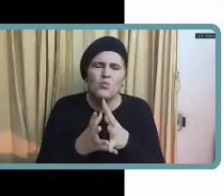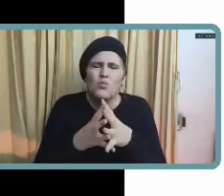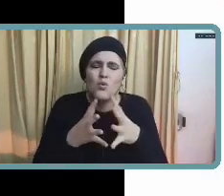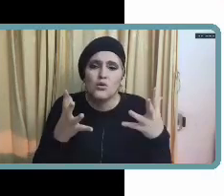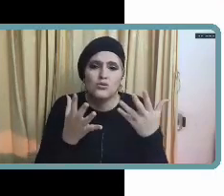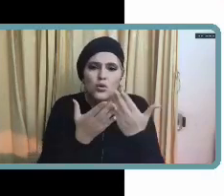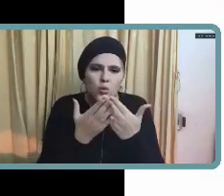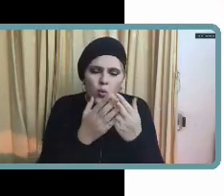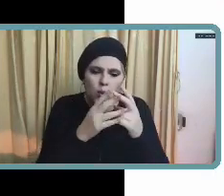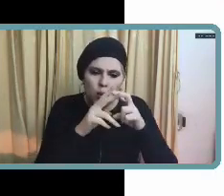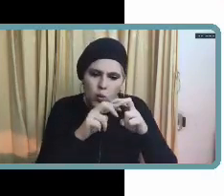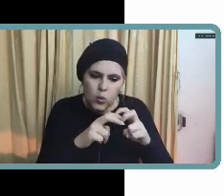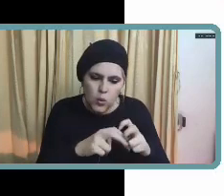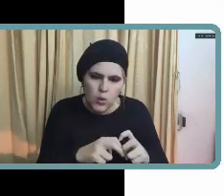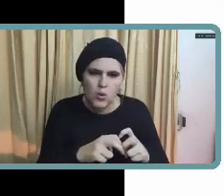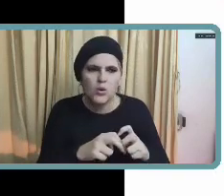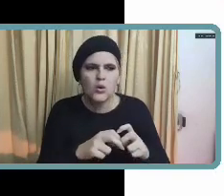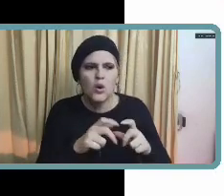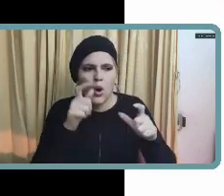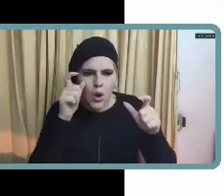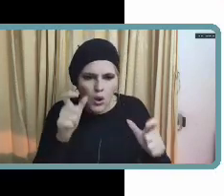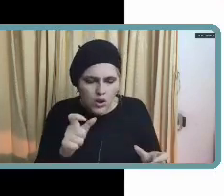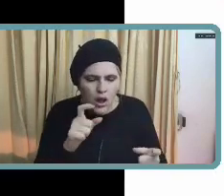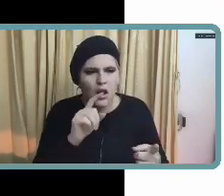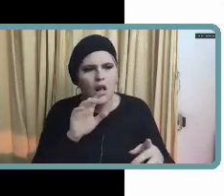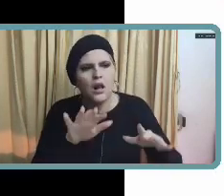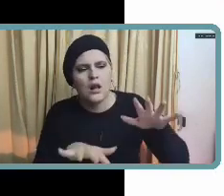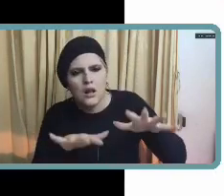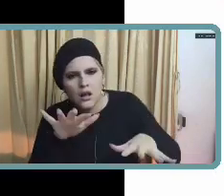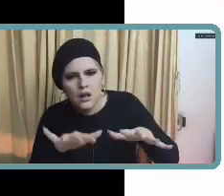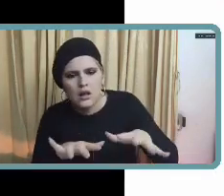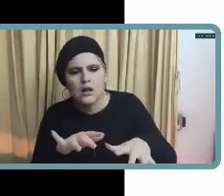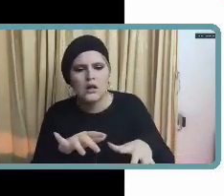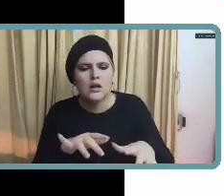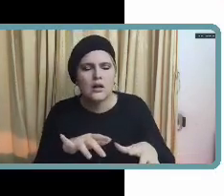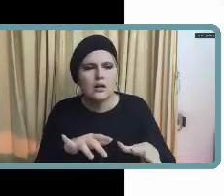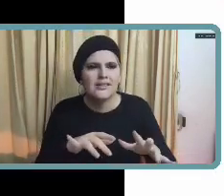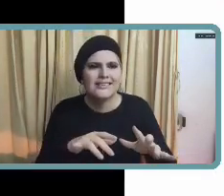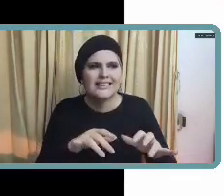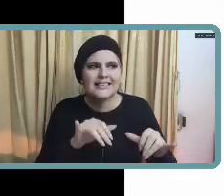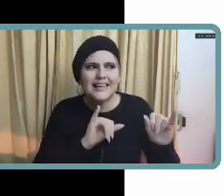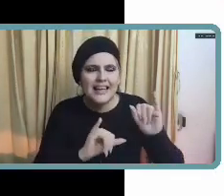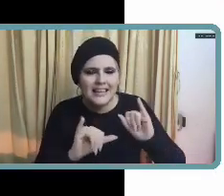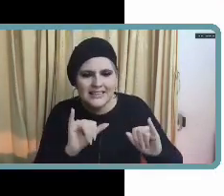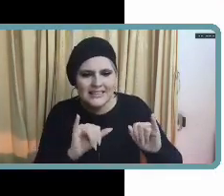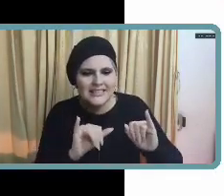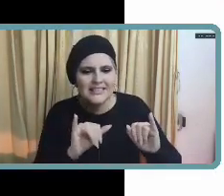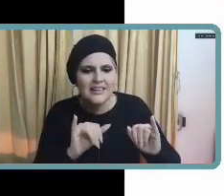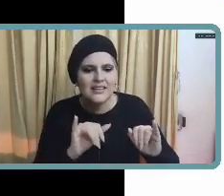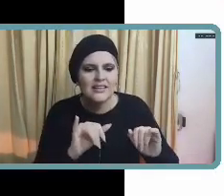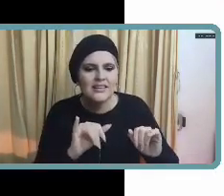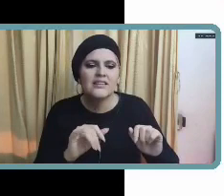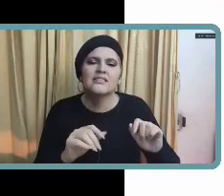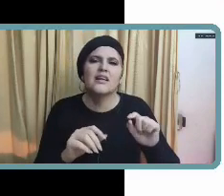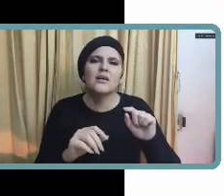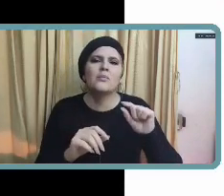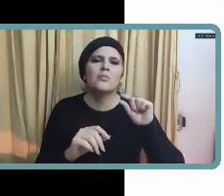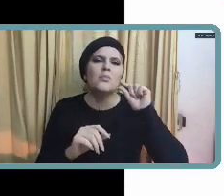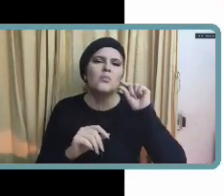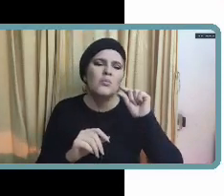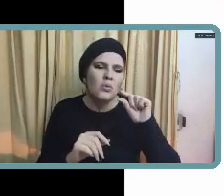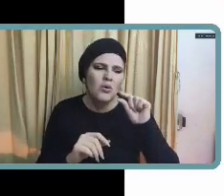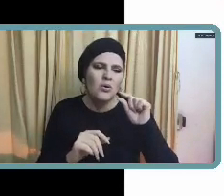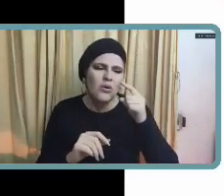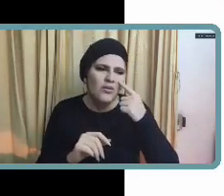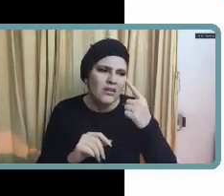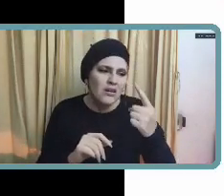controlados, aleatorizados, con la metodología científica necesaria, y que hay muy poca evidencia para decir que las dietas libres